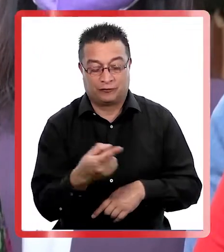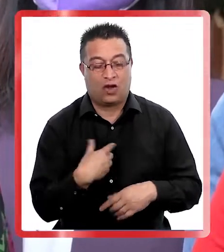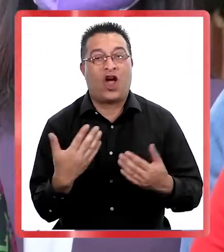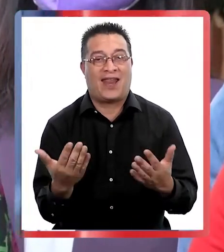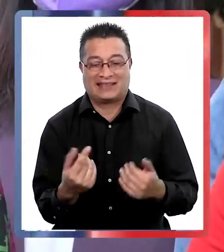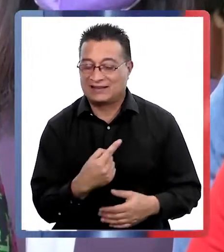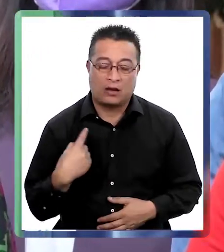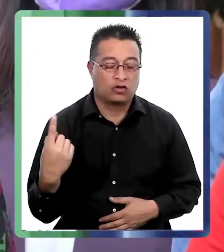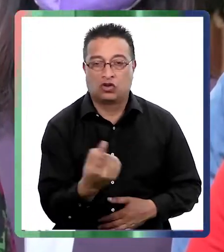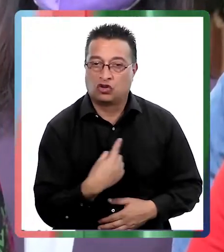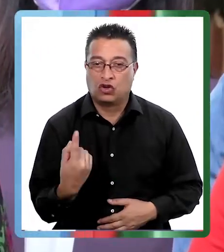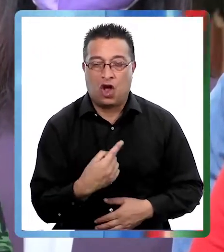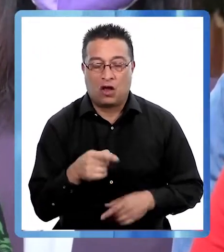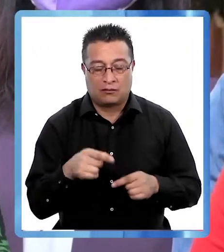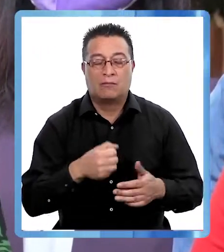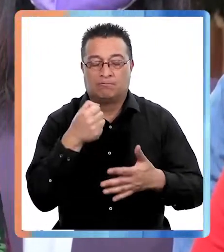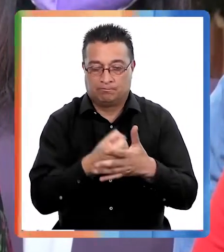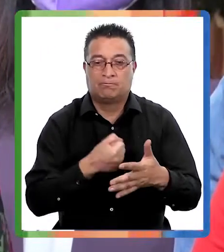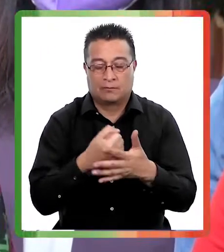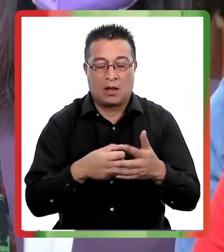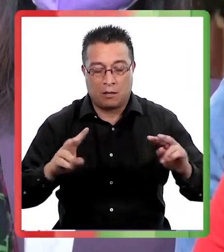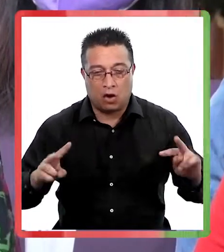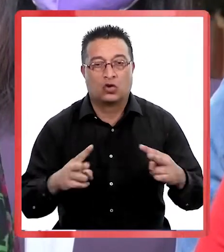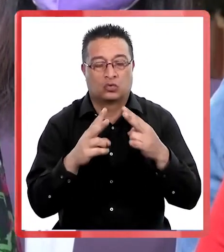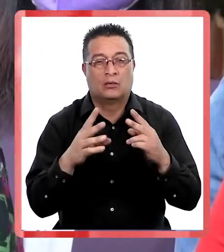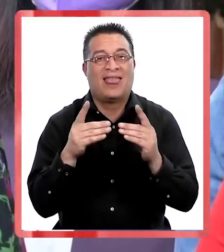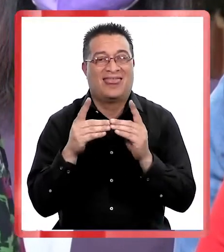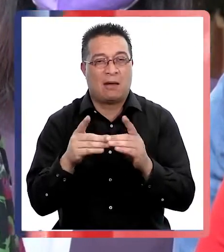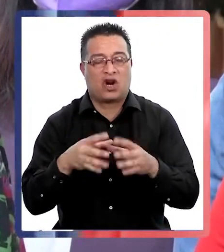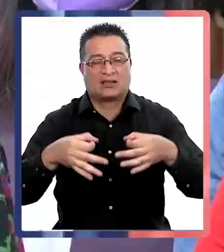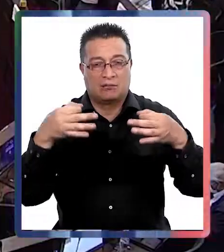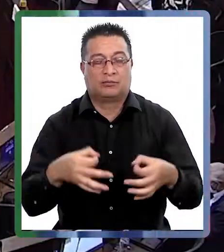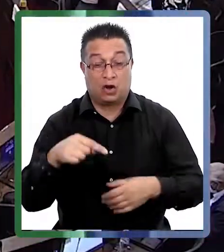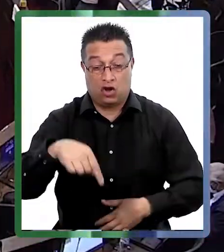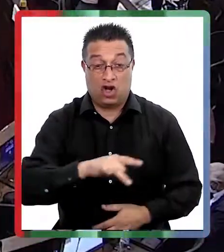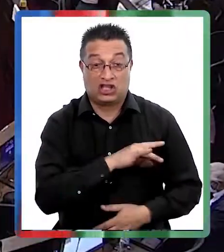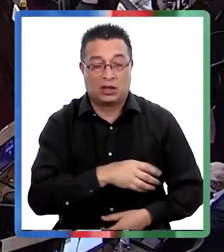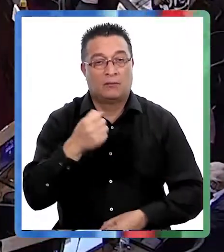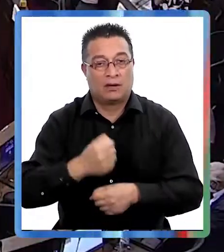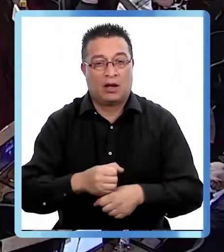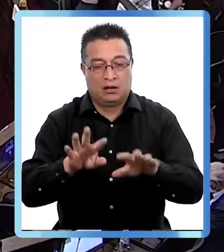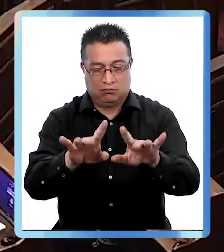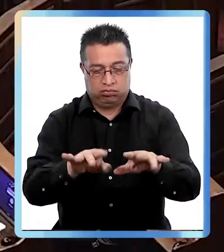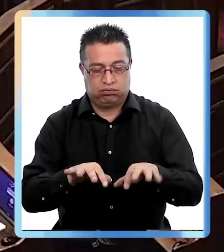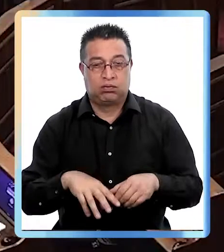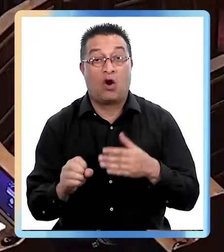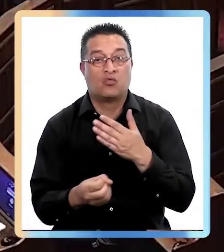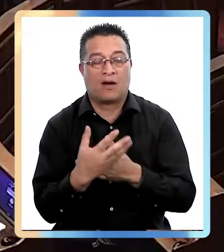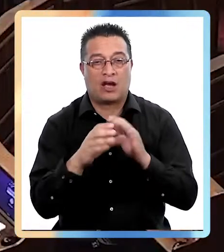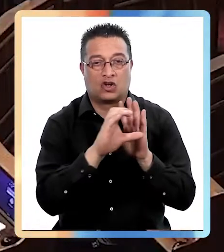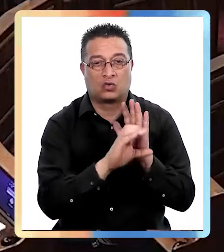vamos a necesitar a todas en esta batalla por construir una democracia plena. Hoy Chile trabaja en la redacción de una